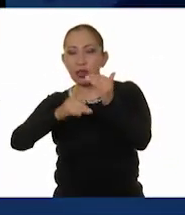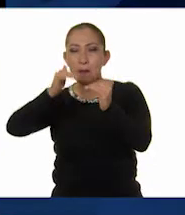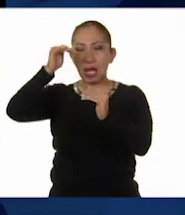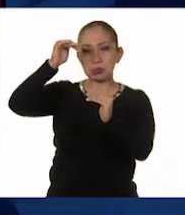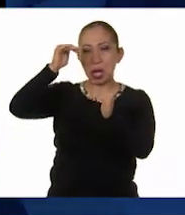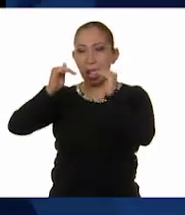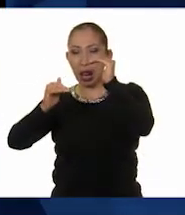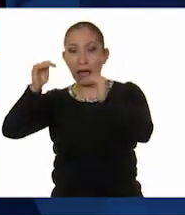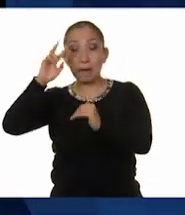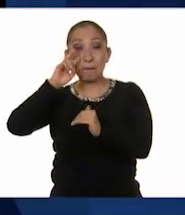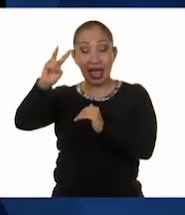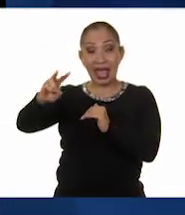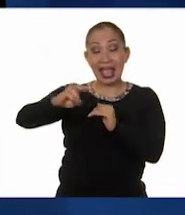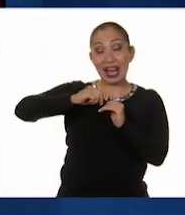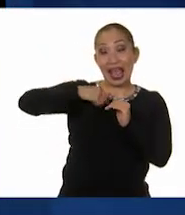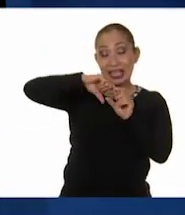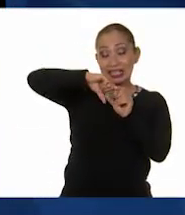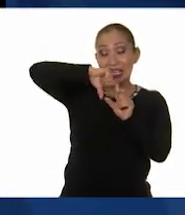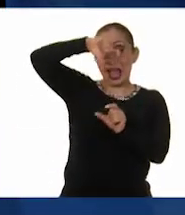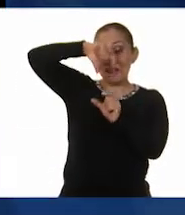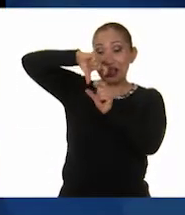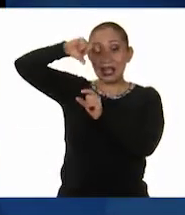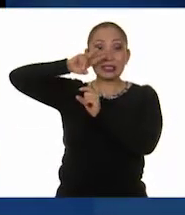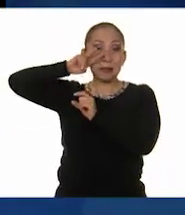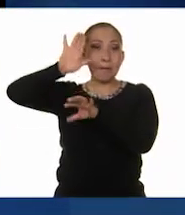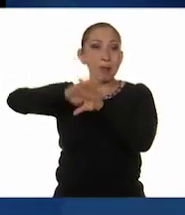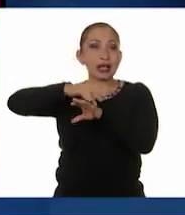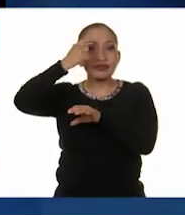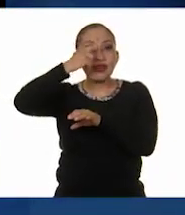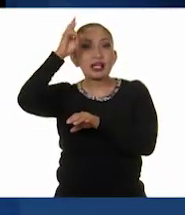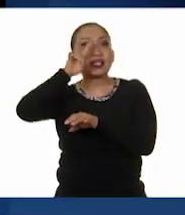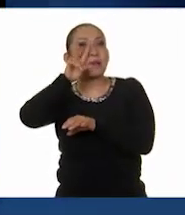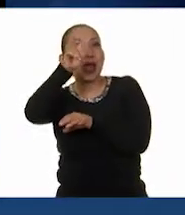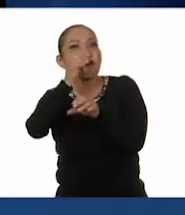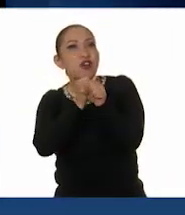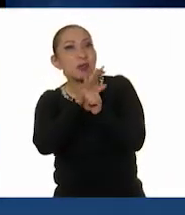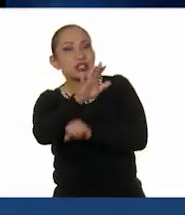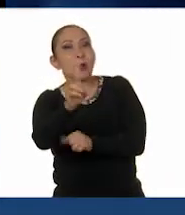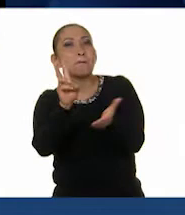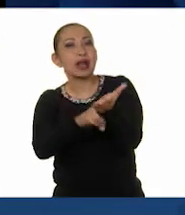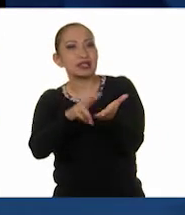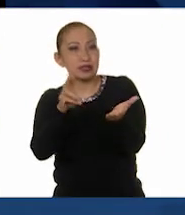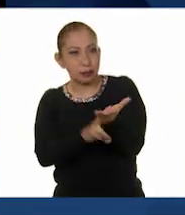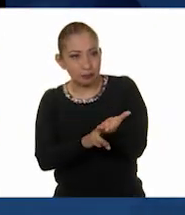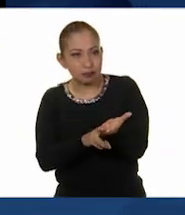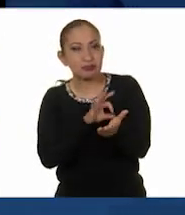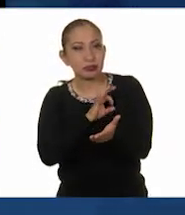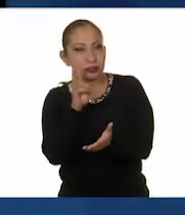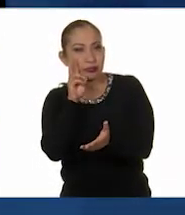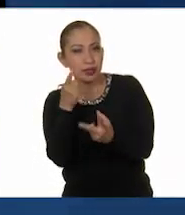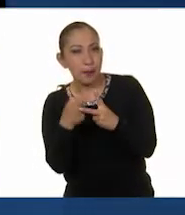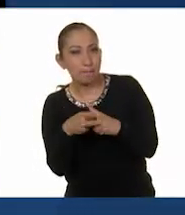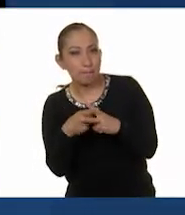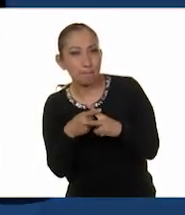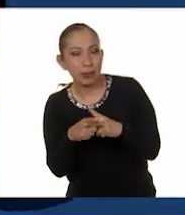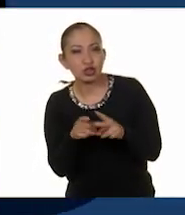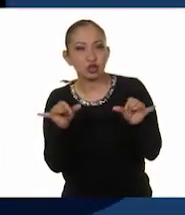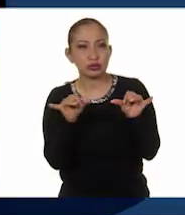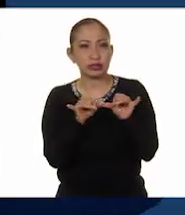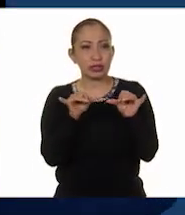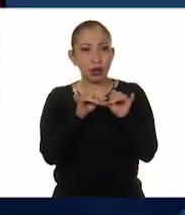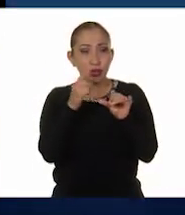cierto, en las gráficas se aprecia mejor cómo están distribuidos los valores de los 7 datos. Ujú. Y podemos calcular los valores de sus medidas